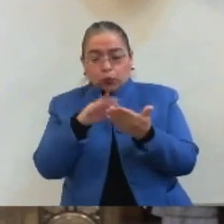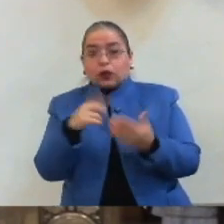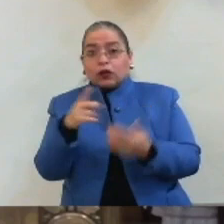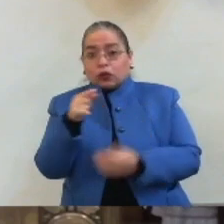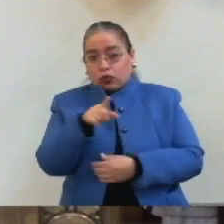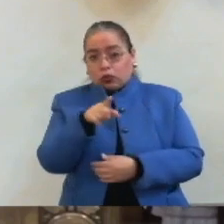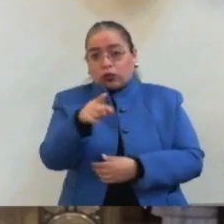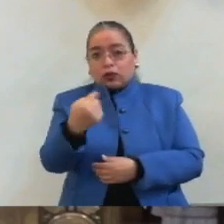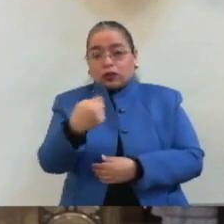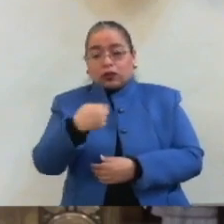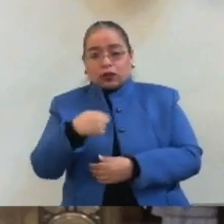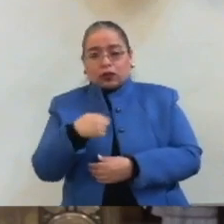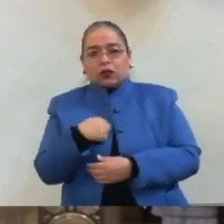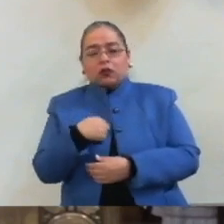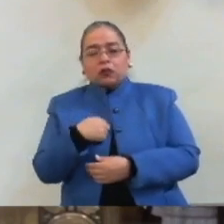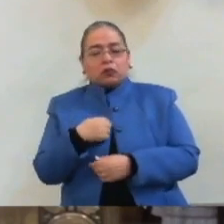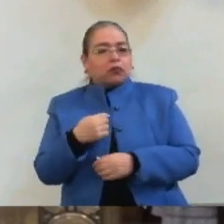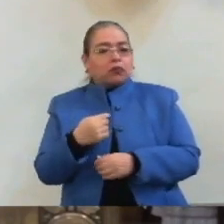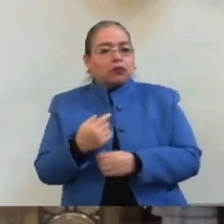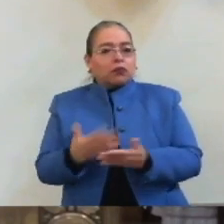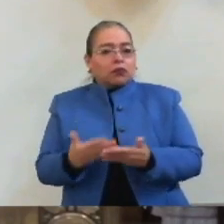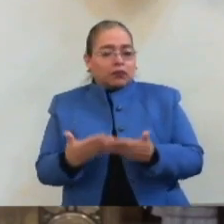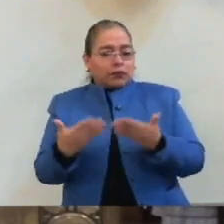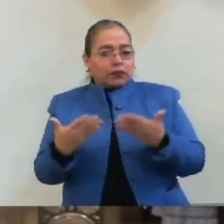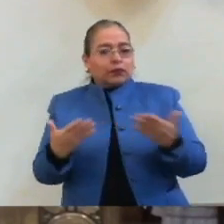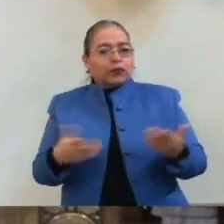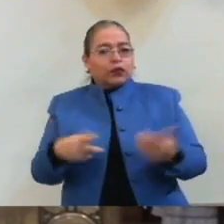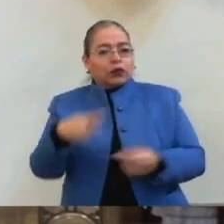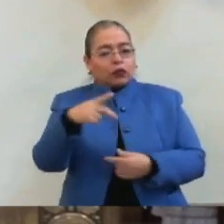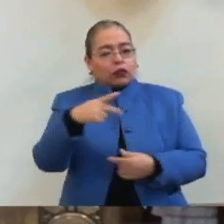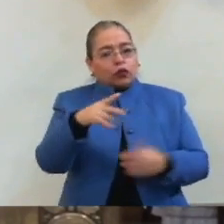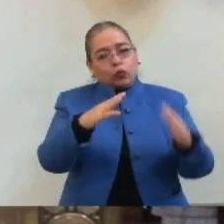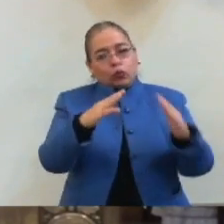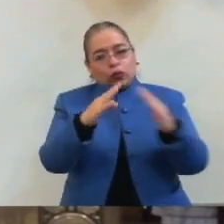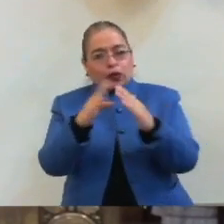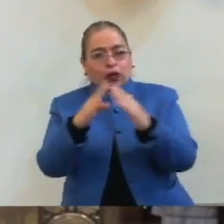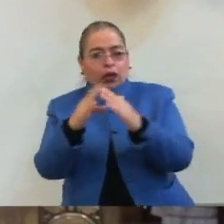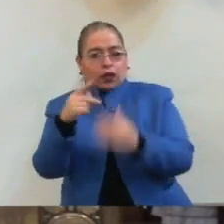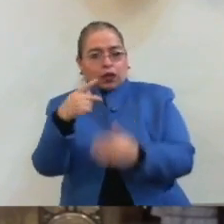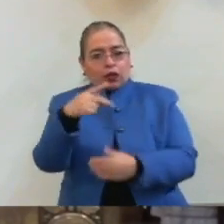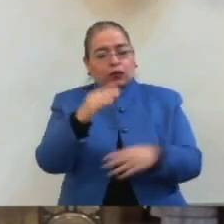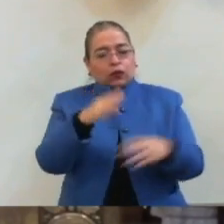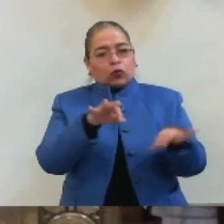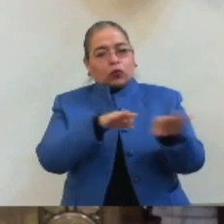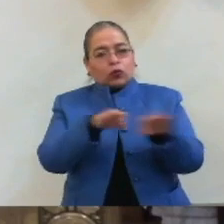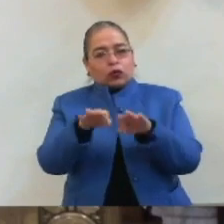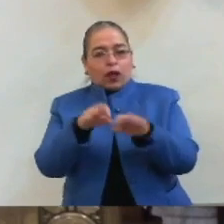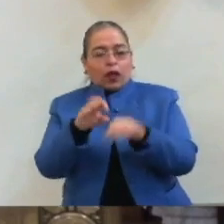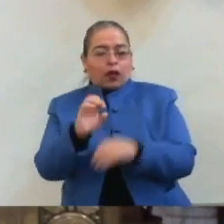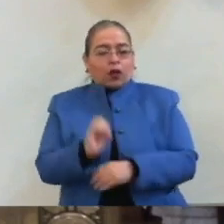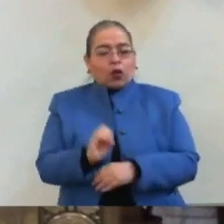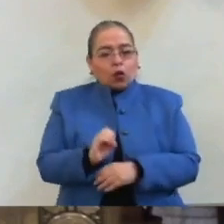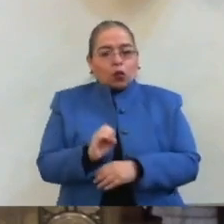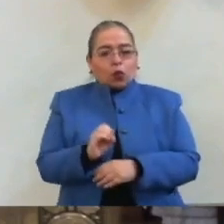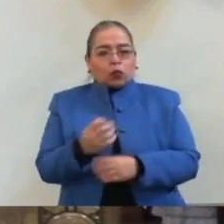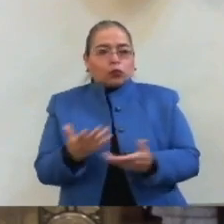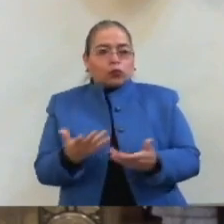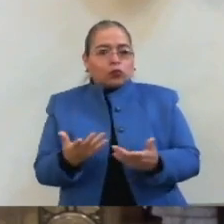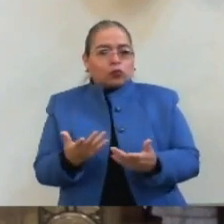ahora en su casa en su trabajo o incluso